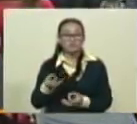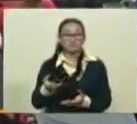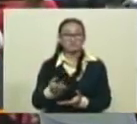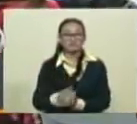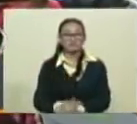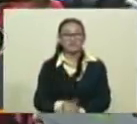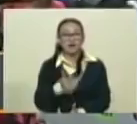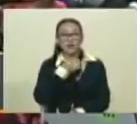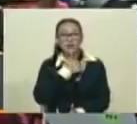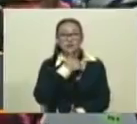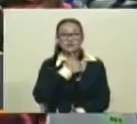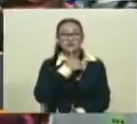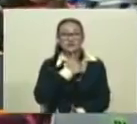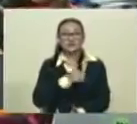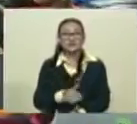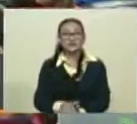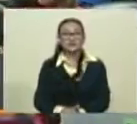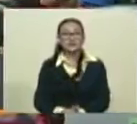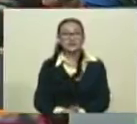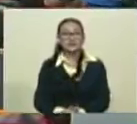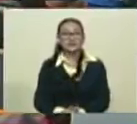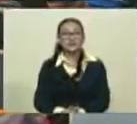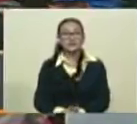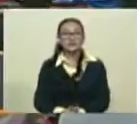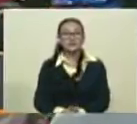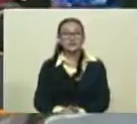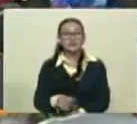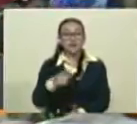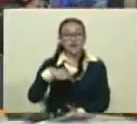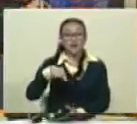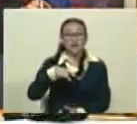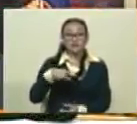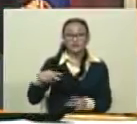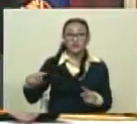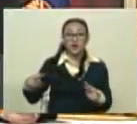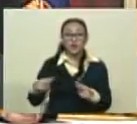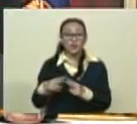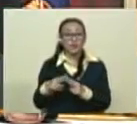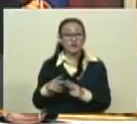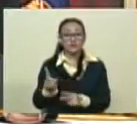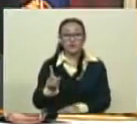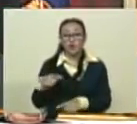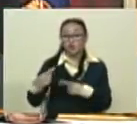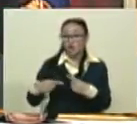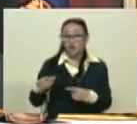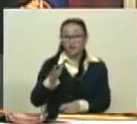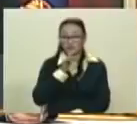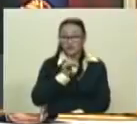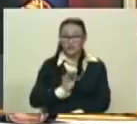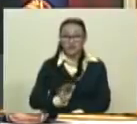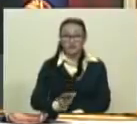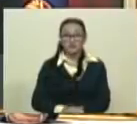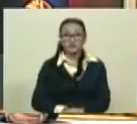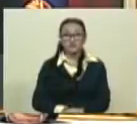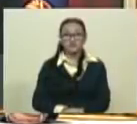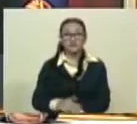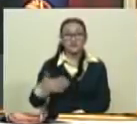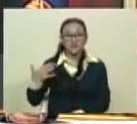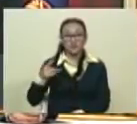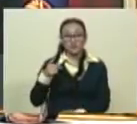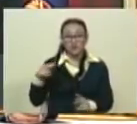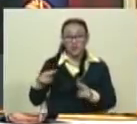Para aguantar. Porque estos encuentros no se dan todos los días, pues. ¿Desde cuándo no hacíamos un encuentro así?